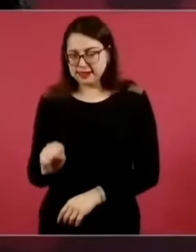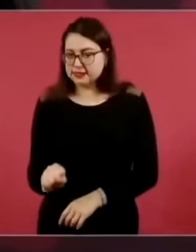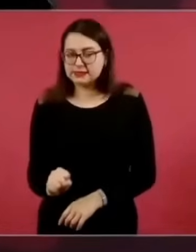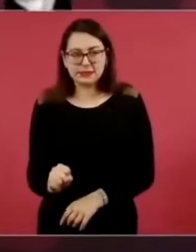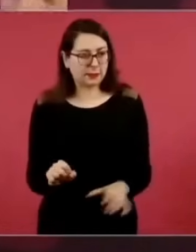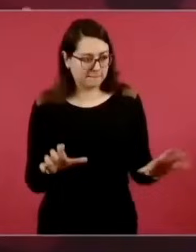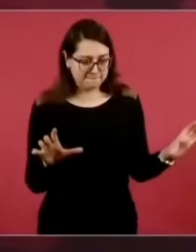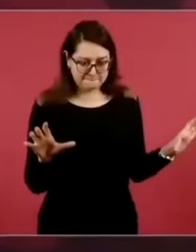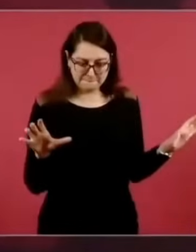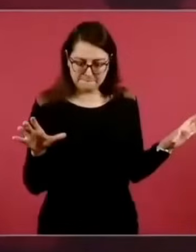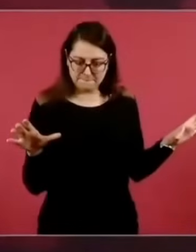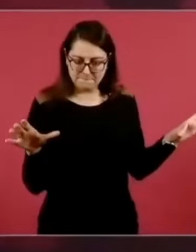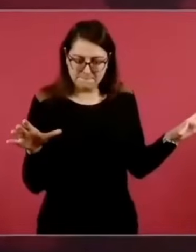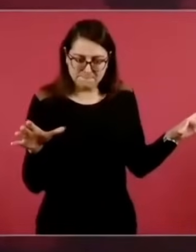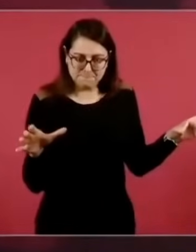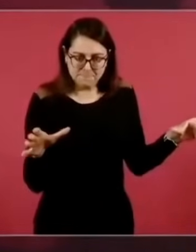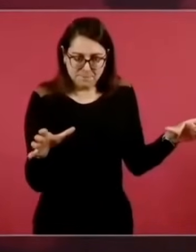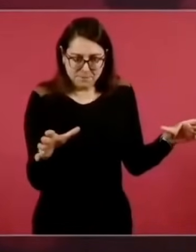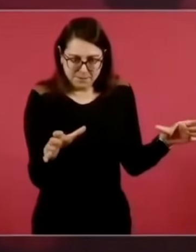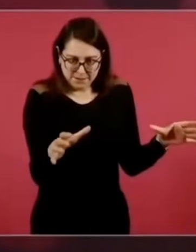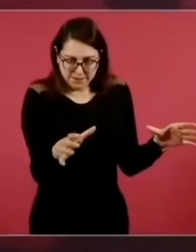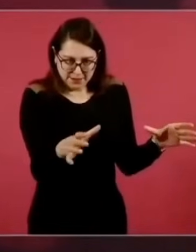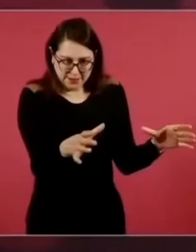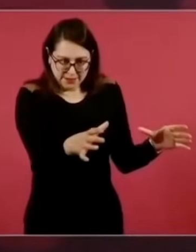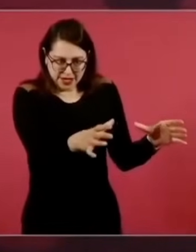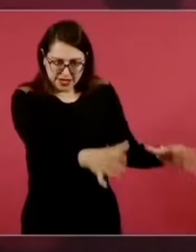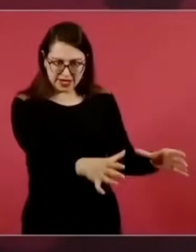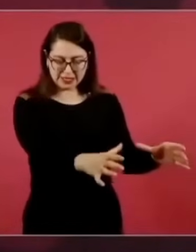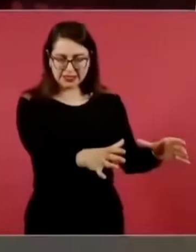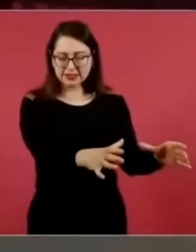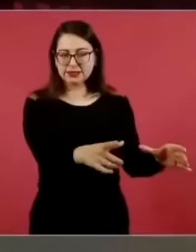En ese ambiente, en ese contexto